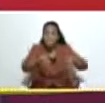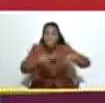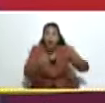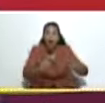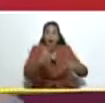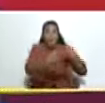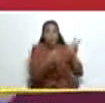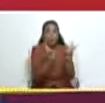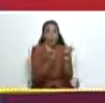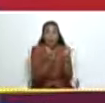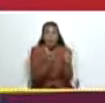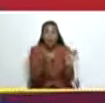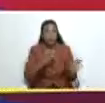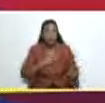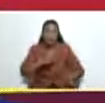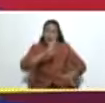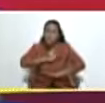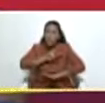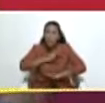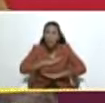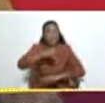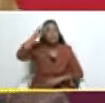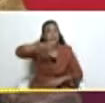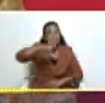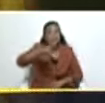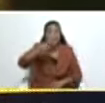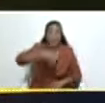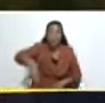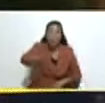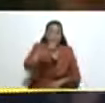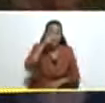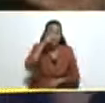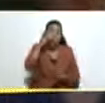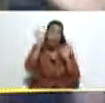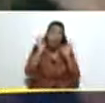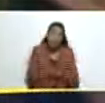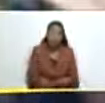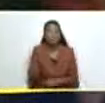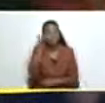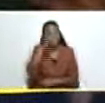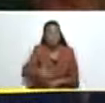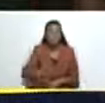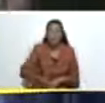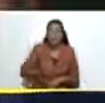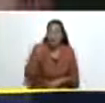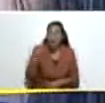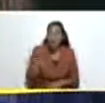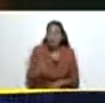productivo para nosotros satisfacer nuestras necesidades como pueblo.